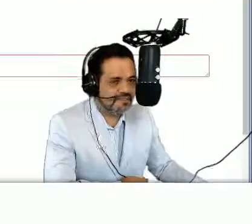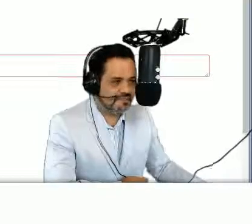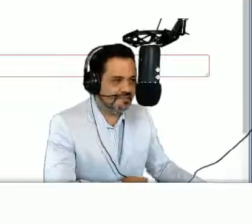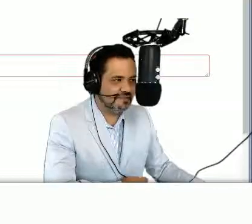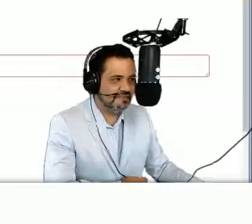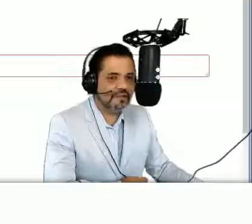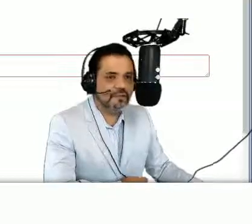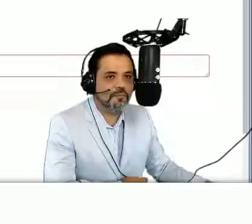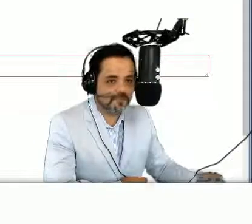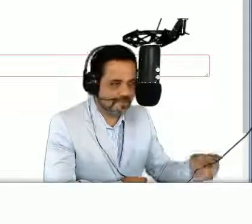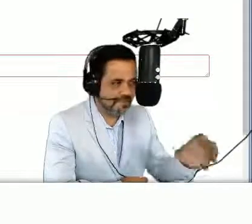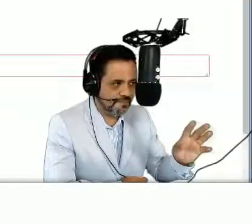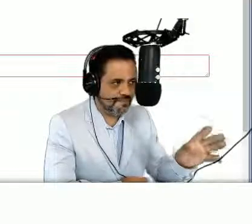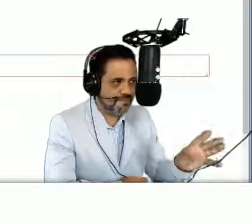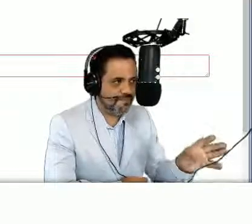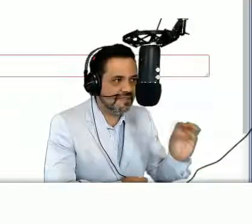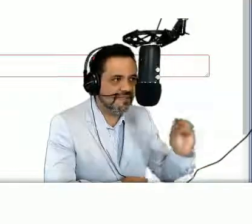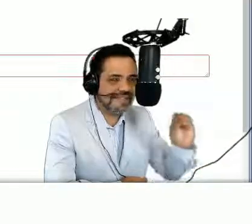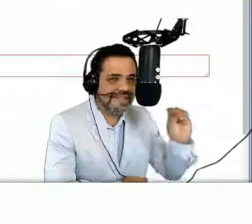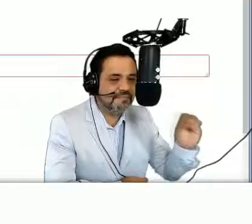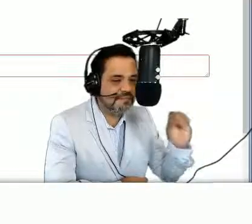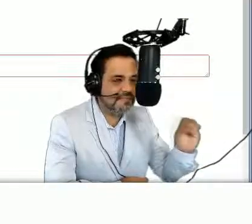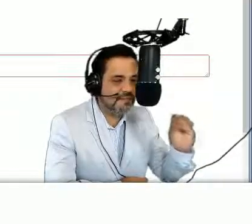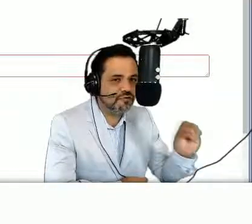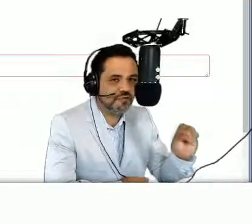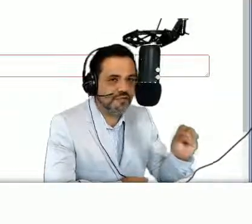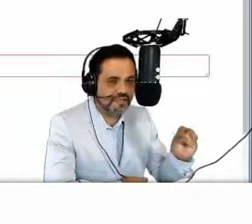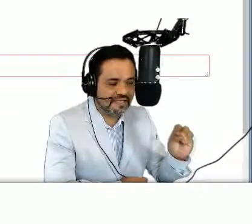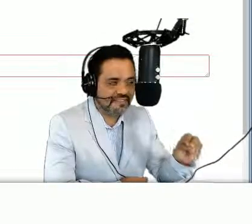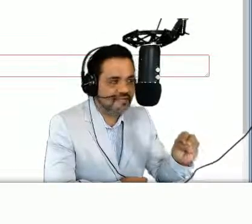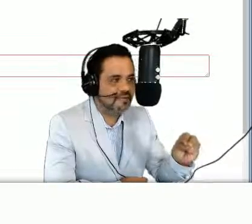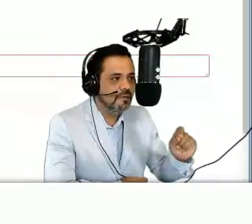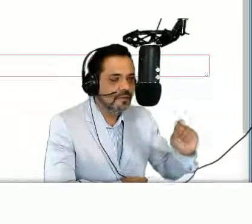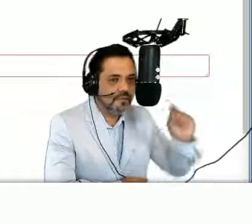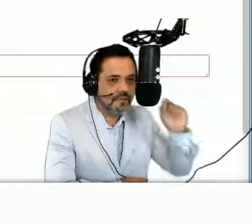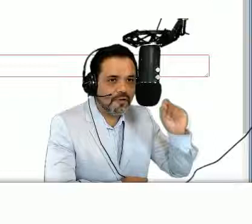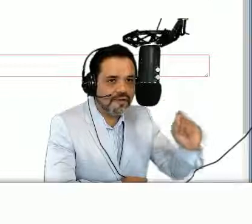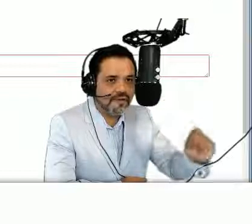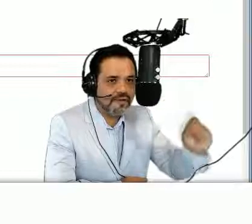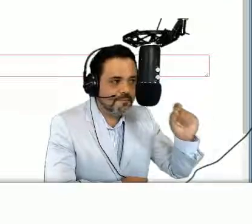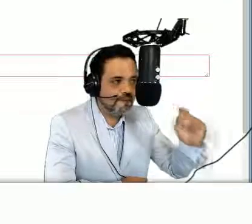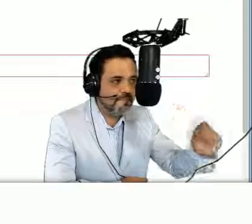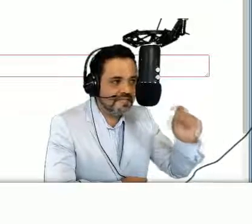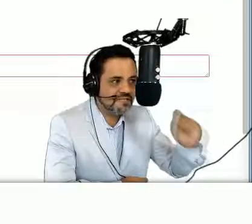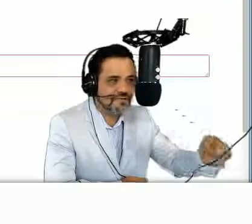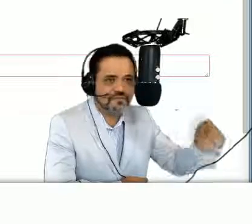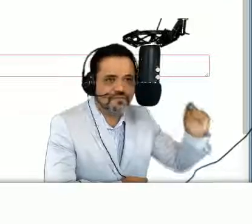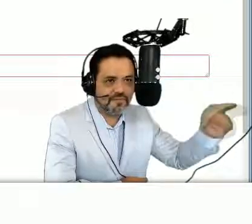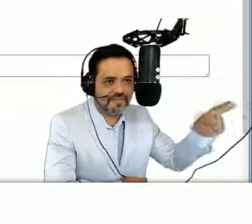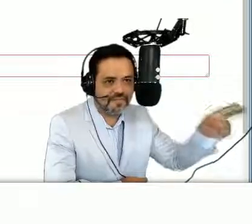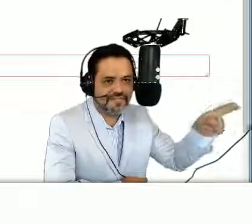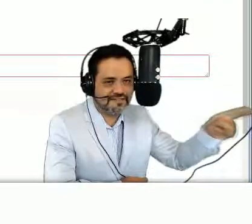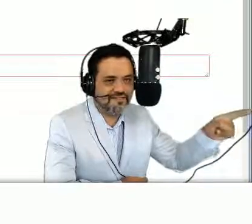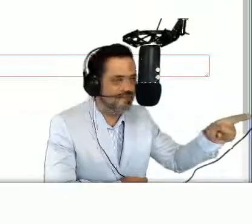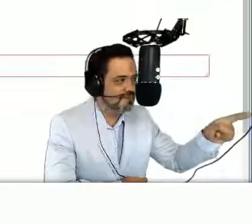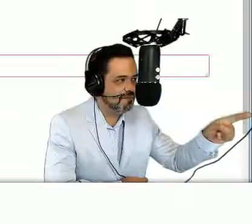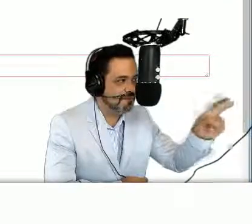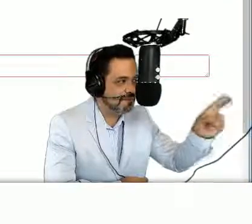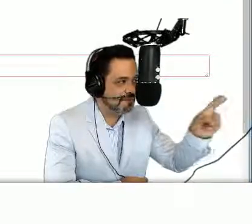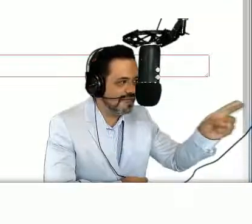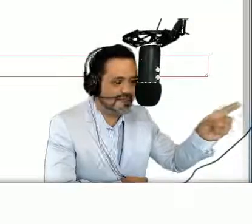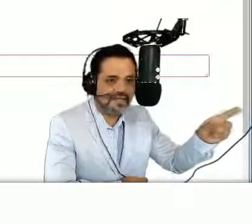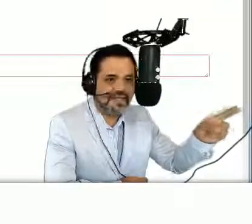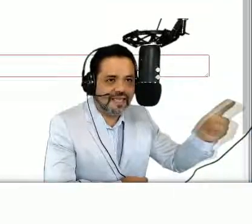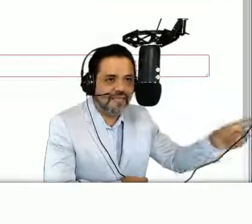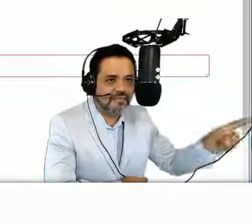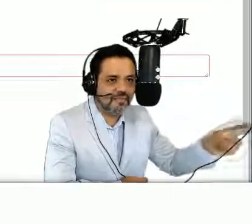además técnico, pero me interesaba mucho comentárselo, porque por ahí va a empezar a surgir información de esto. Por ahí